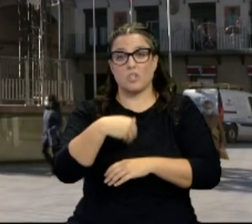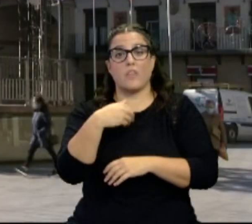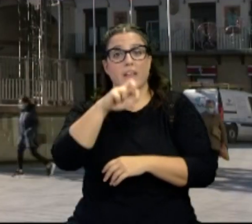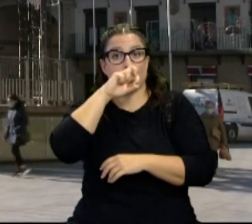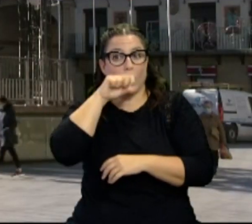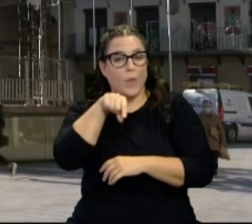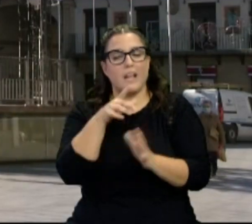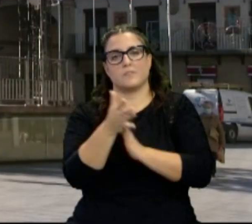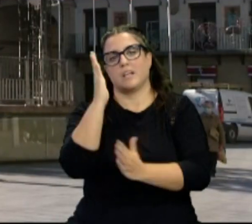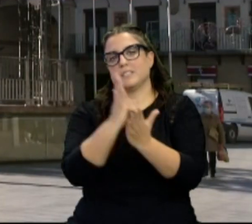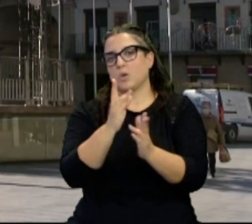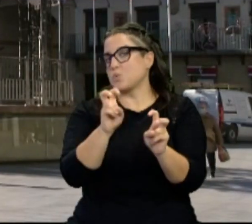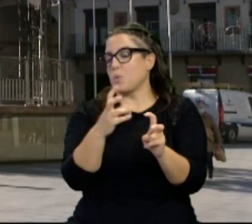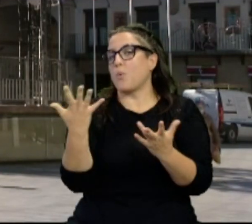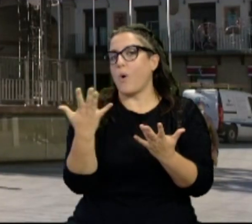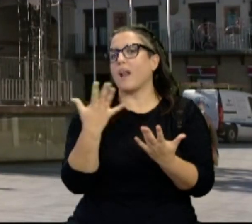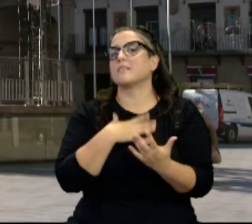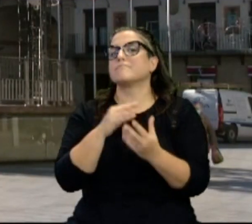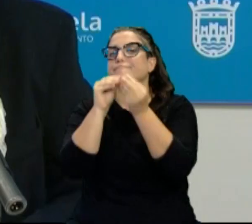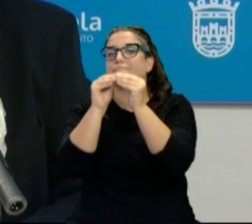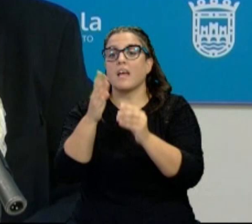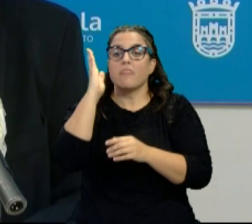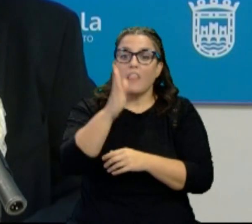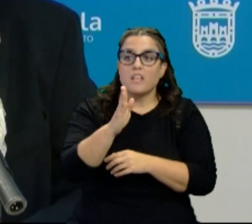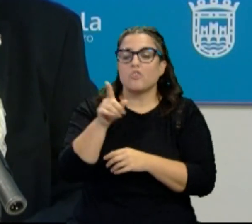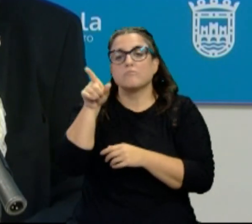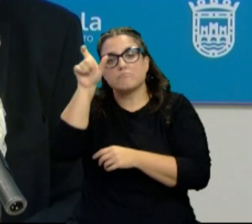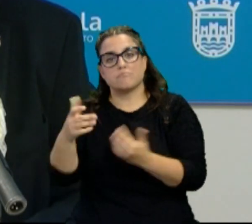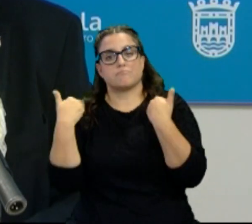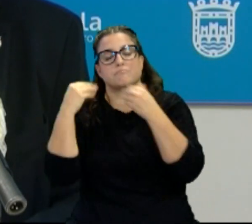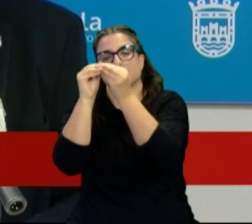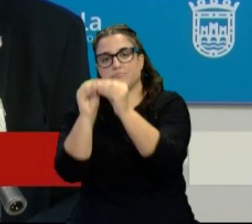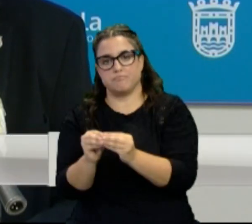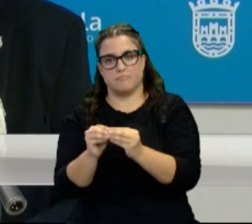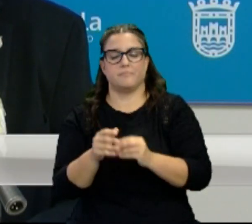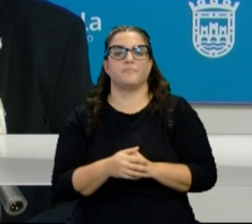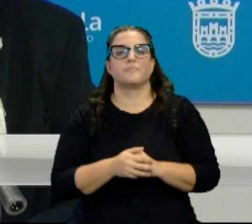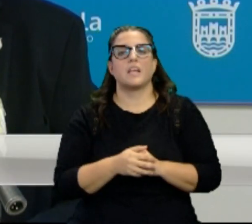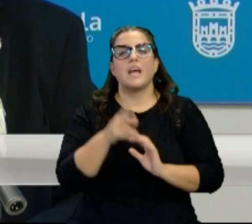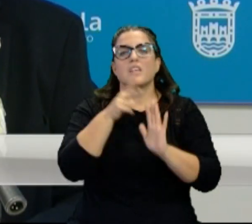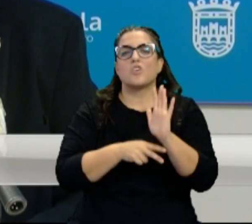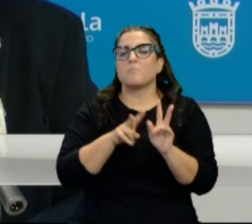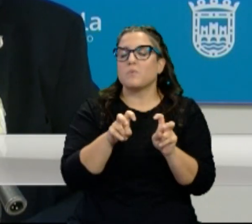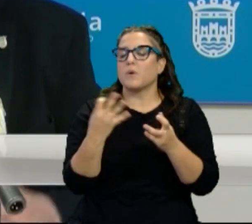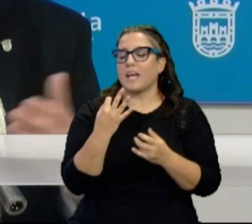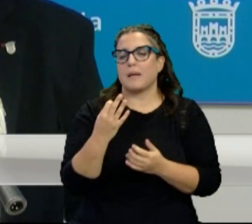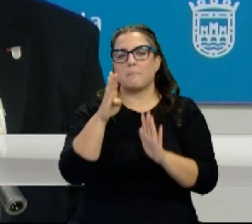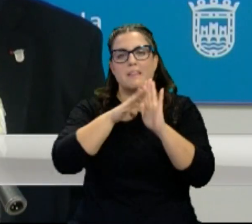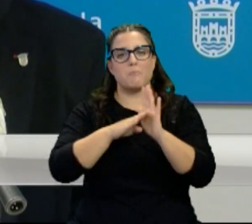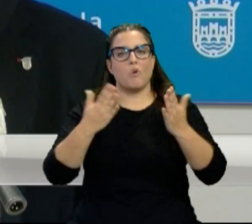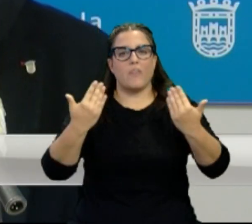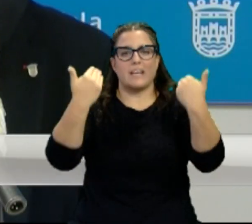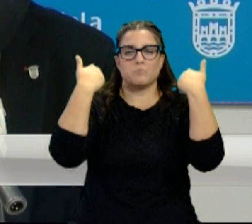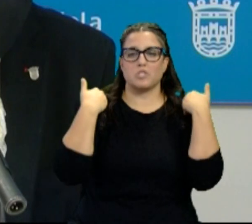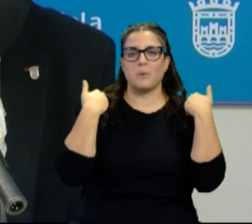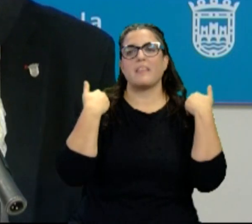un nuevo castigo: reparar los daños causados. La nueva norma fomenta el principio de responsabilidad y rehabilitación